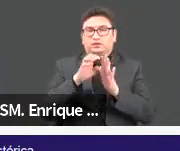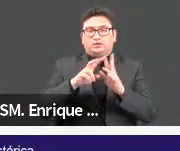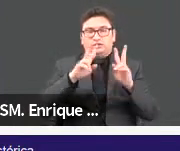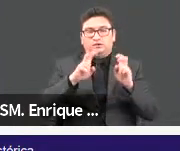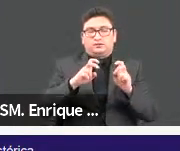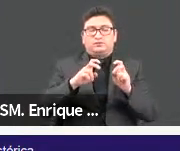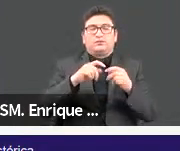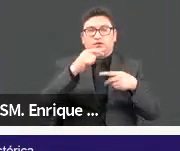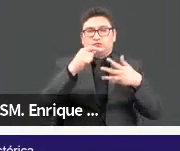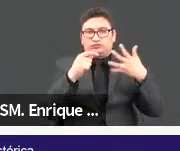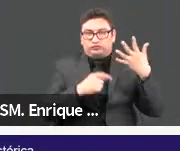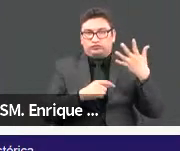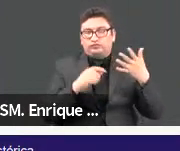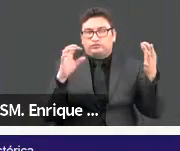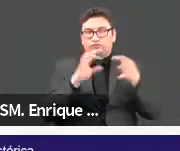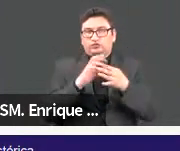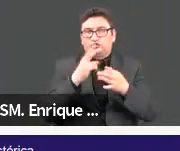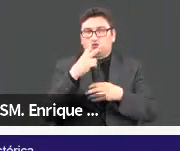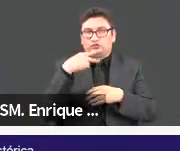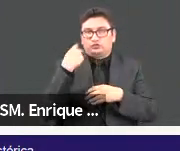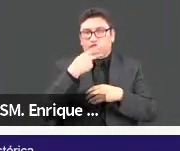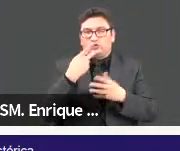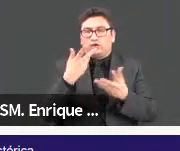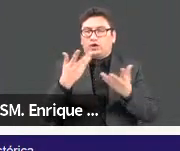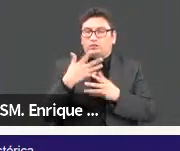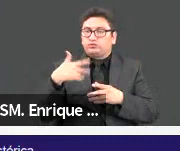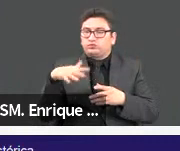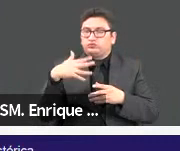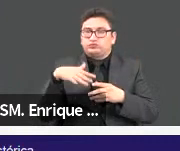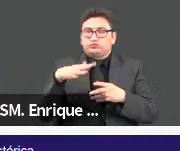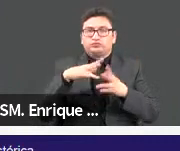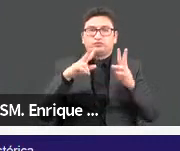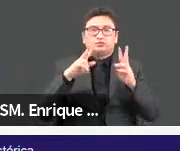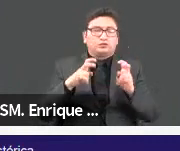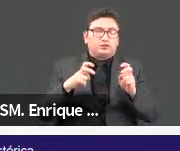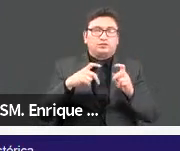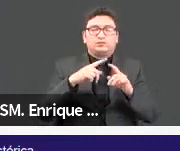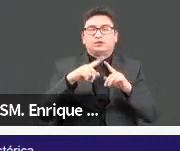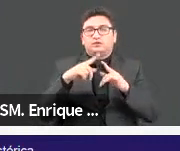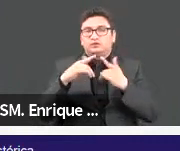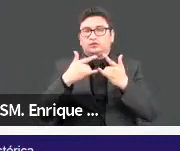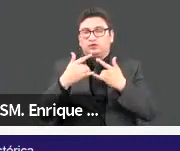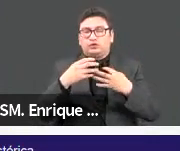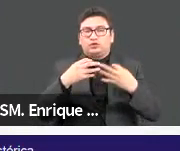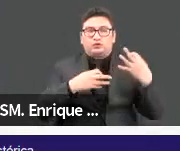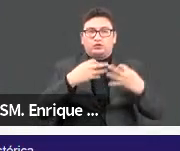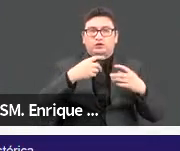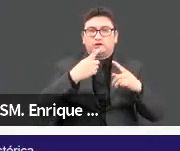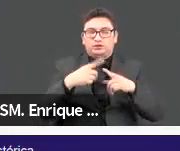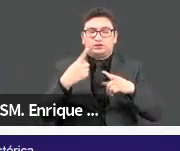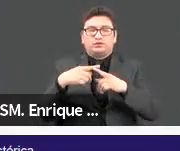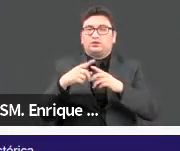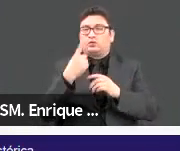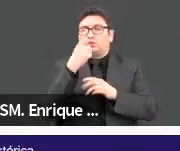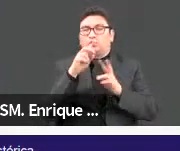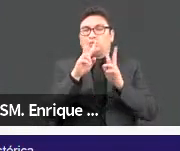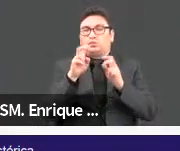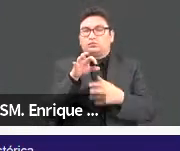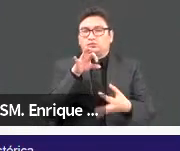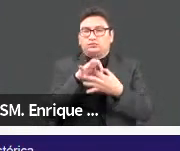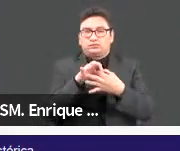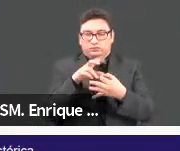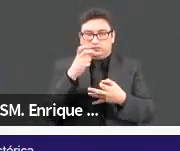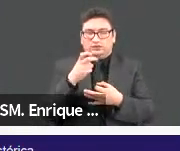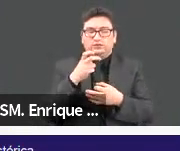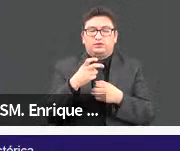en donde durante 2 horas hacemos búsquedas sobre figuras jurídicas vinculadas con una materia. Estas las llevamos